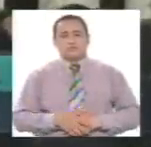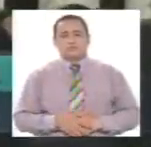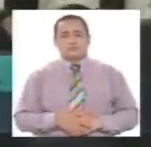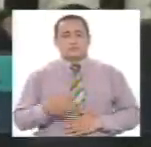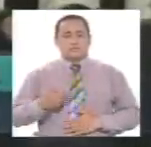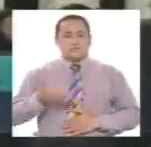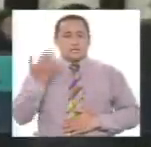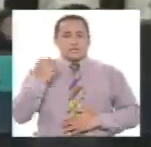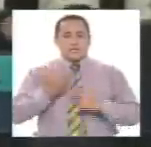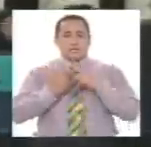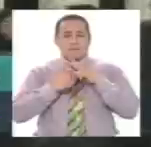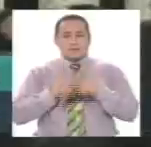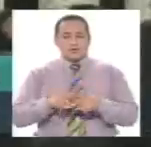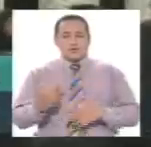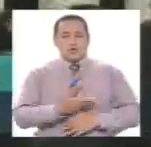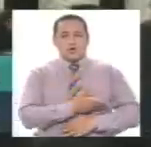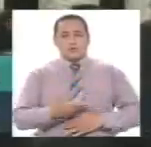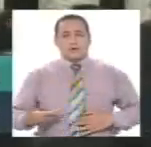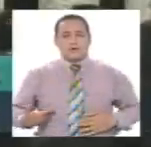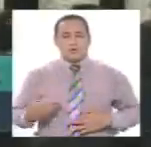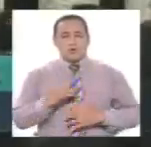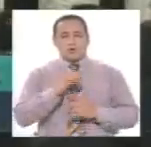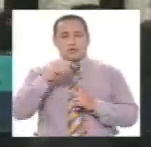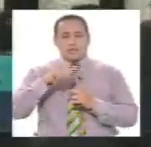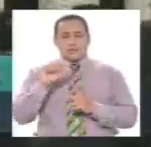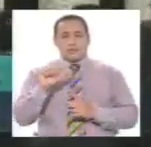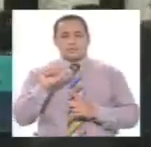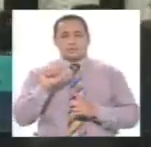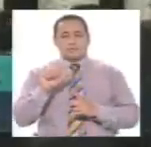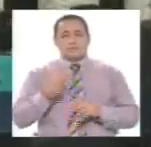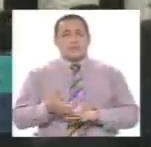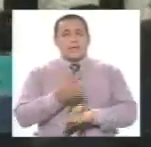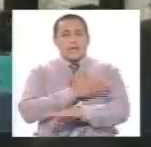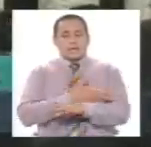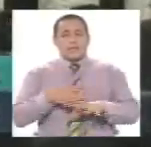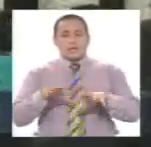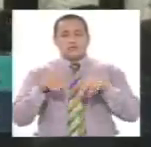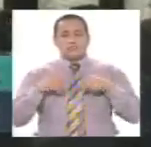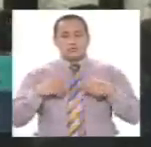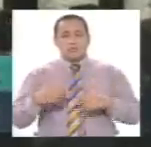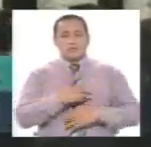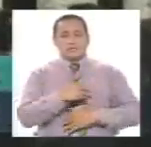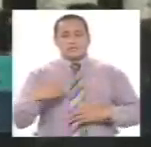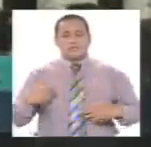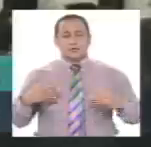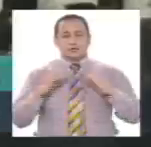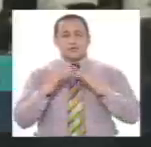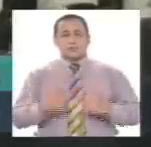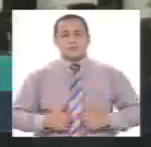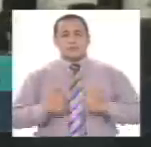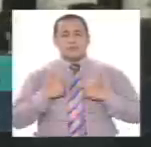desde que comenzó el gobierno. Él asumió además el Ministerio de Vivienda